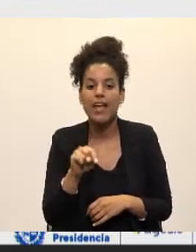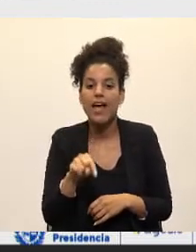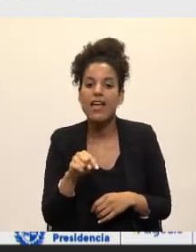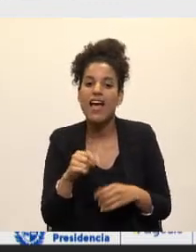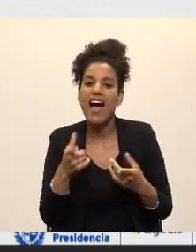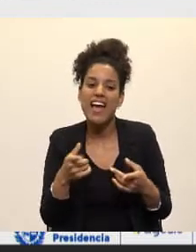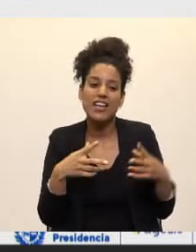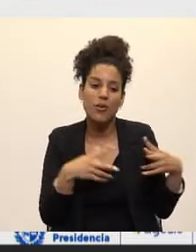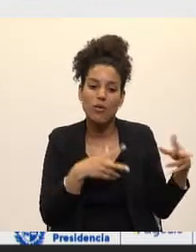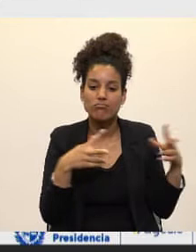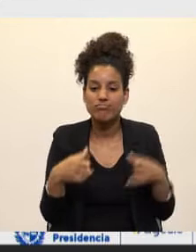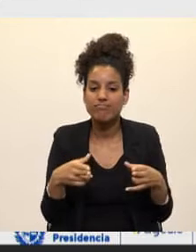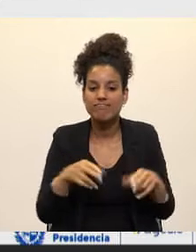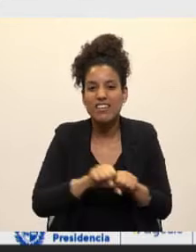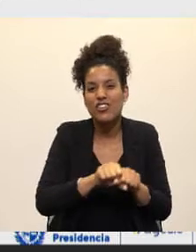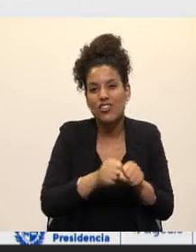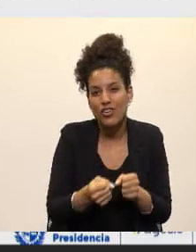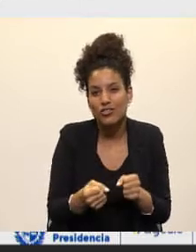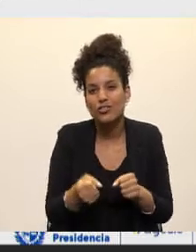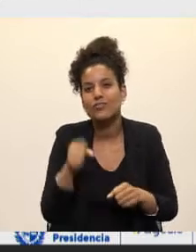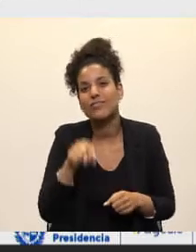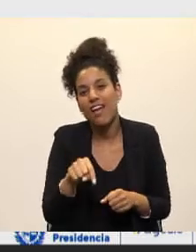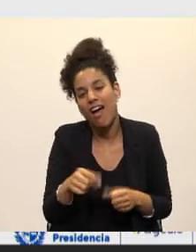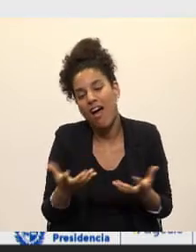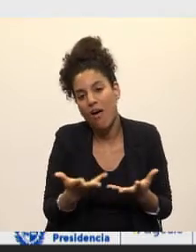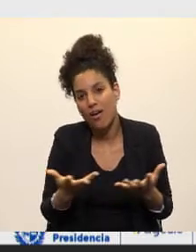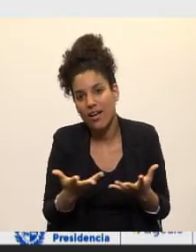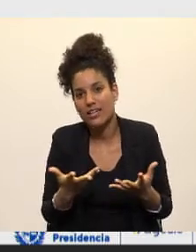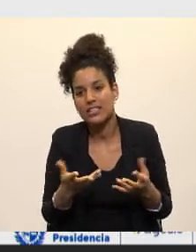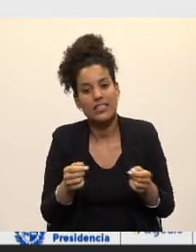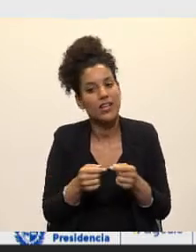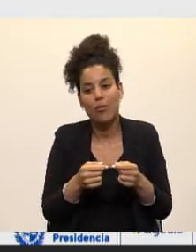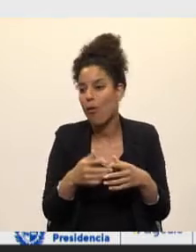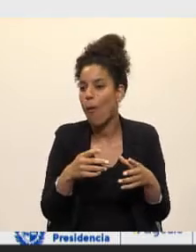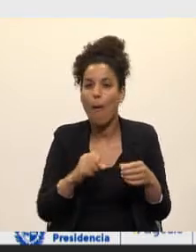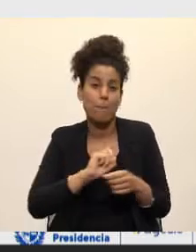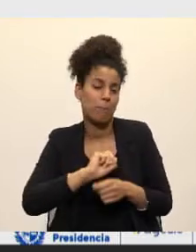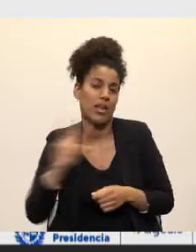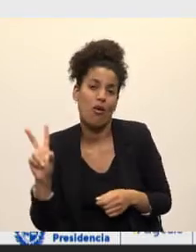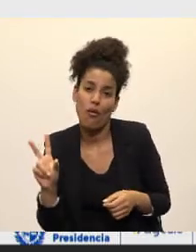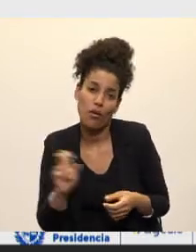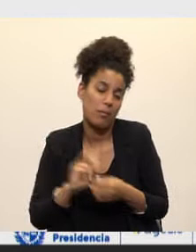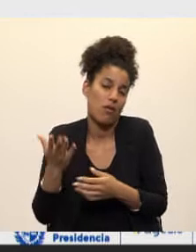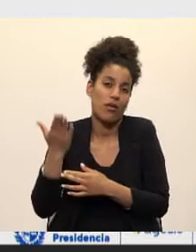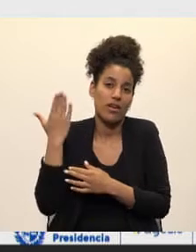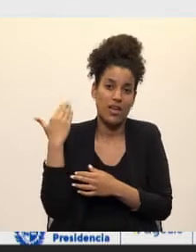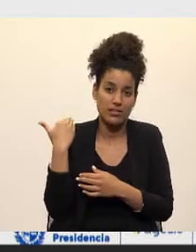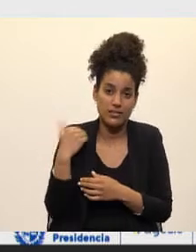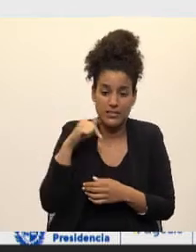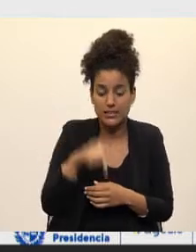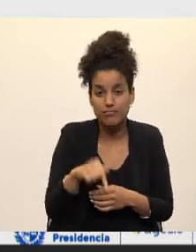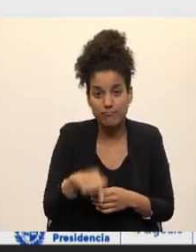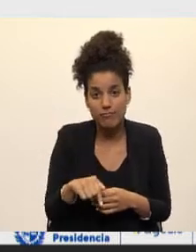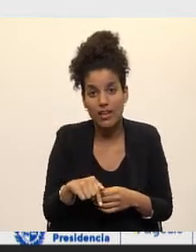sin ningún lugar a dudas, con este profundo quiebre se fueron ampliando. Estas brechas